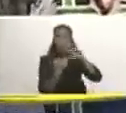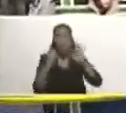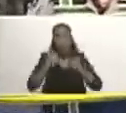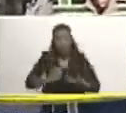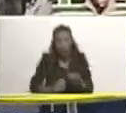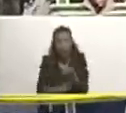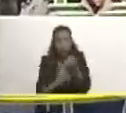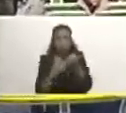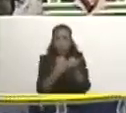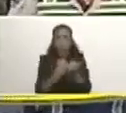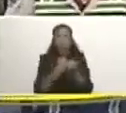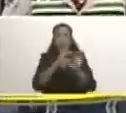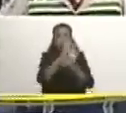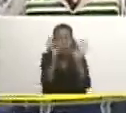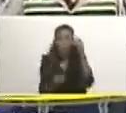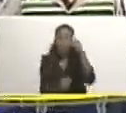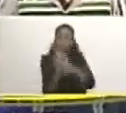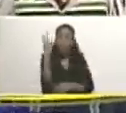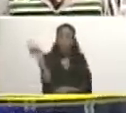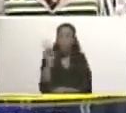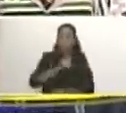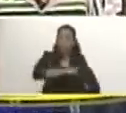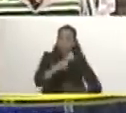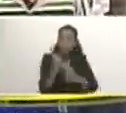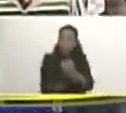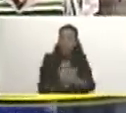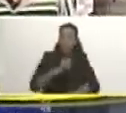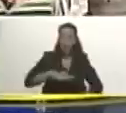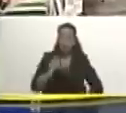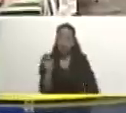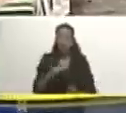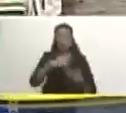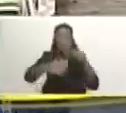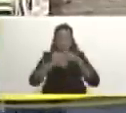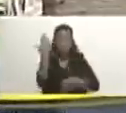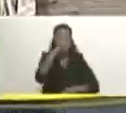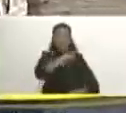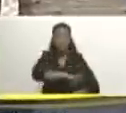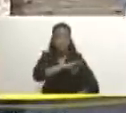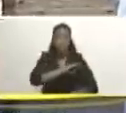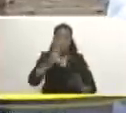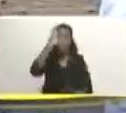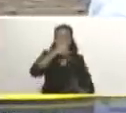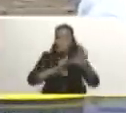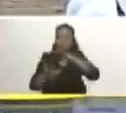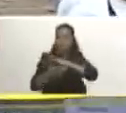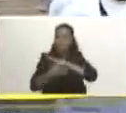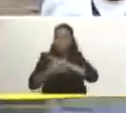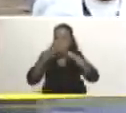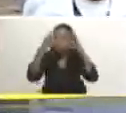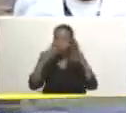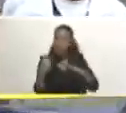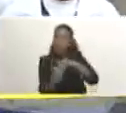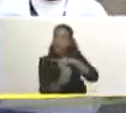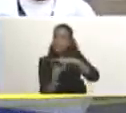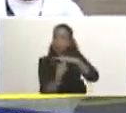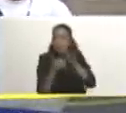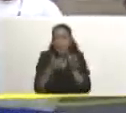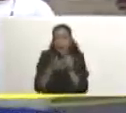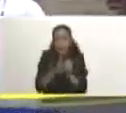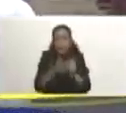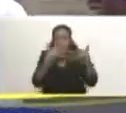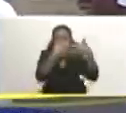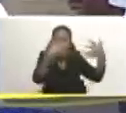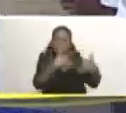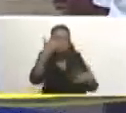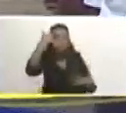contribuirá en la construcción de una Venezuela potencia bajo el modelo del socialismo científico, en la base de esta guía de